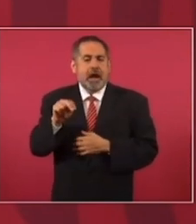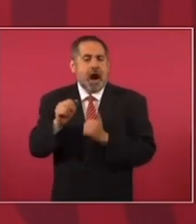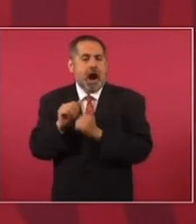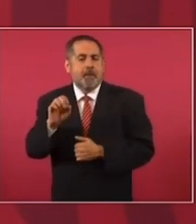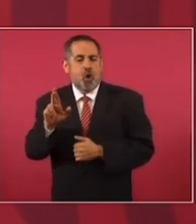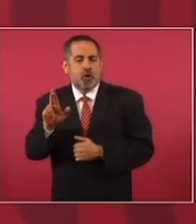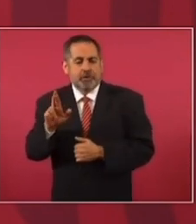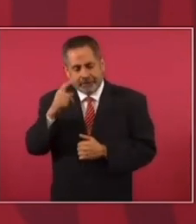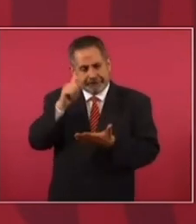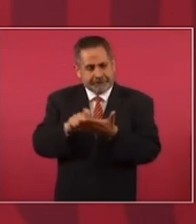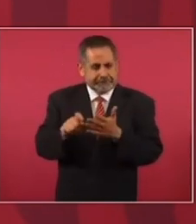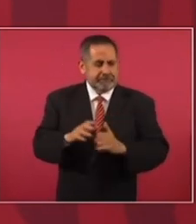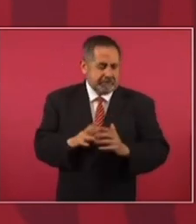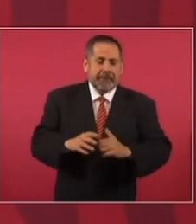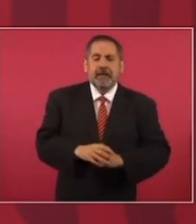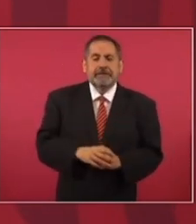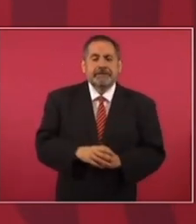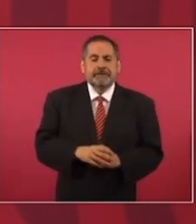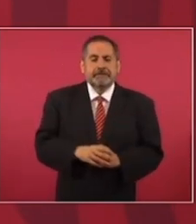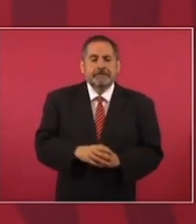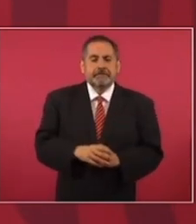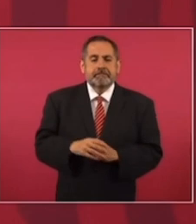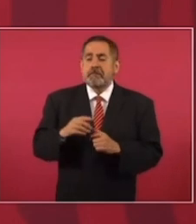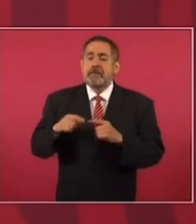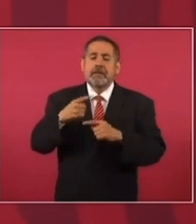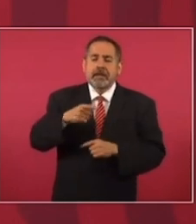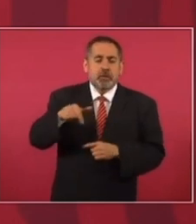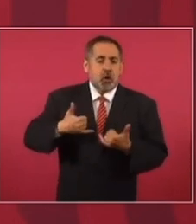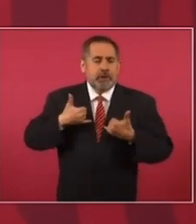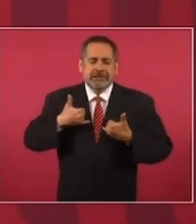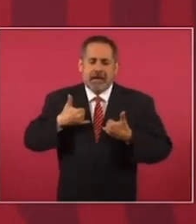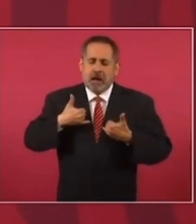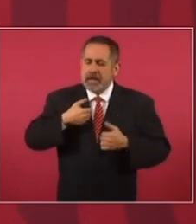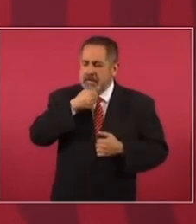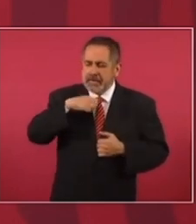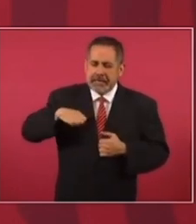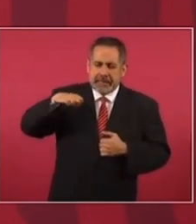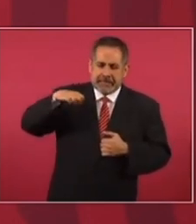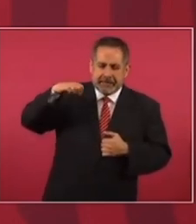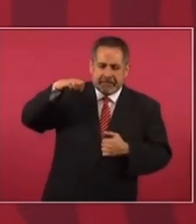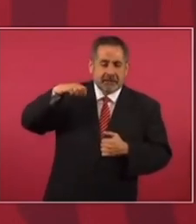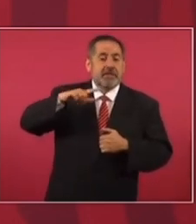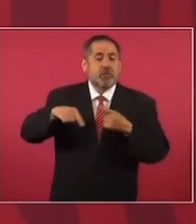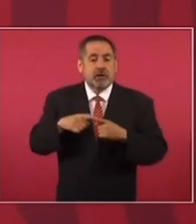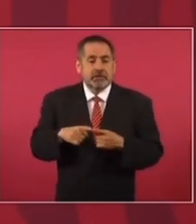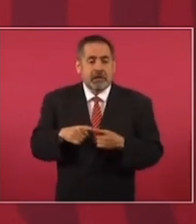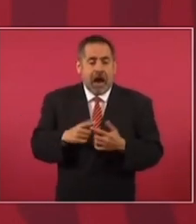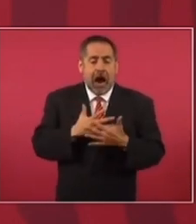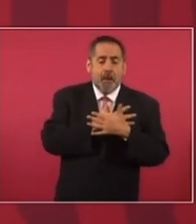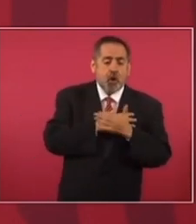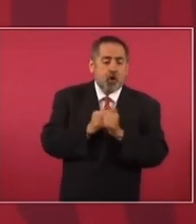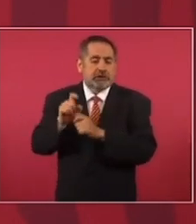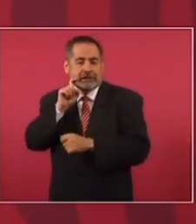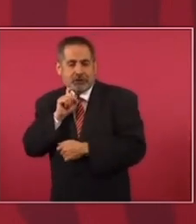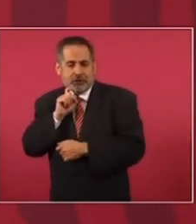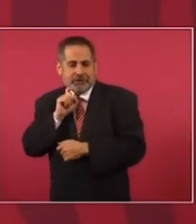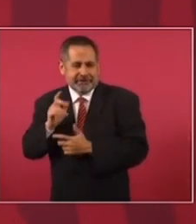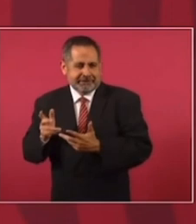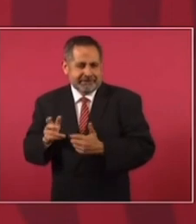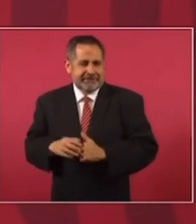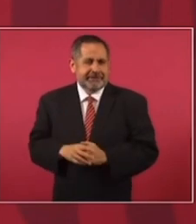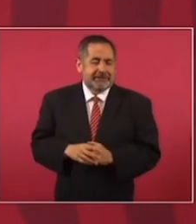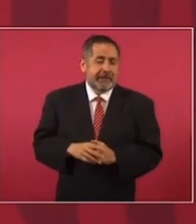le llega ni a los talones a Loret. Por eso lo madré a Loret cada vez que Loret, cuando se ponen los dos gallitos,